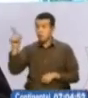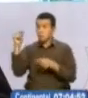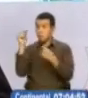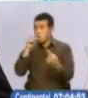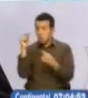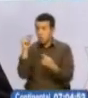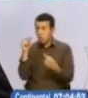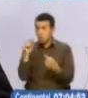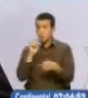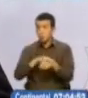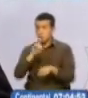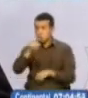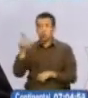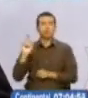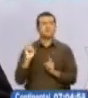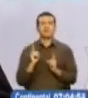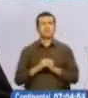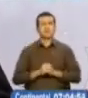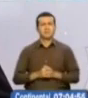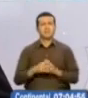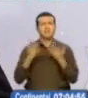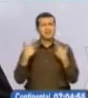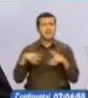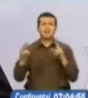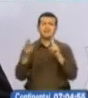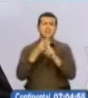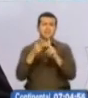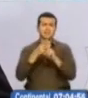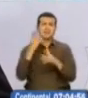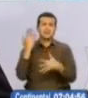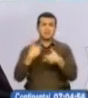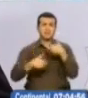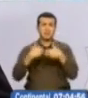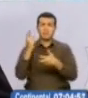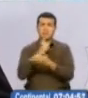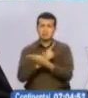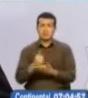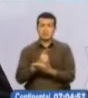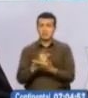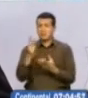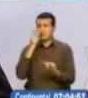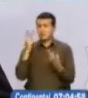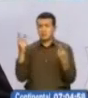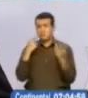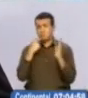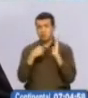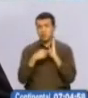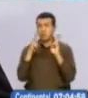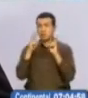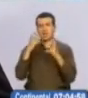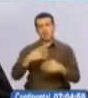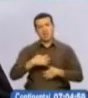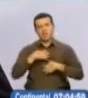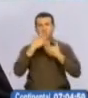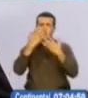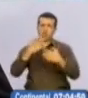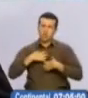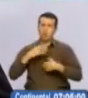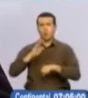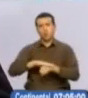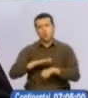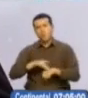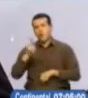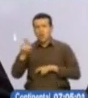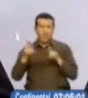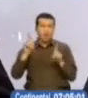violencia. Como vivimos ya en las redes varios problemas de esta semana, ¿no? Hubo muchas quejas, muchas culpas,